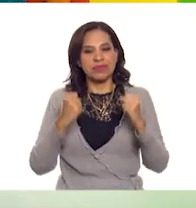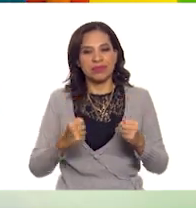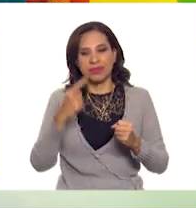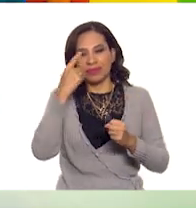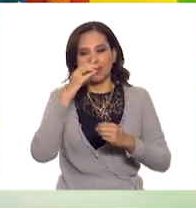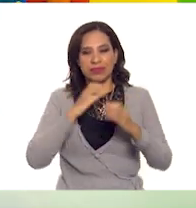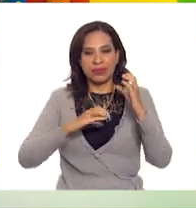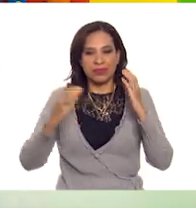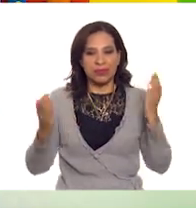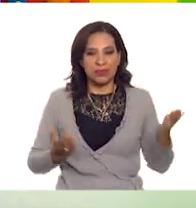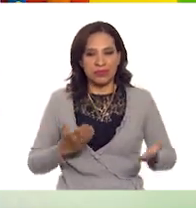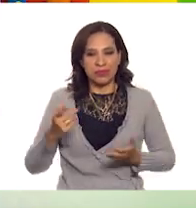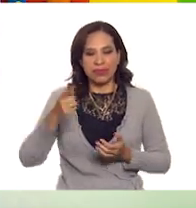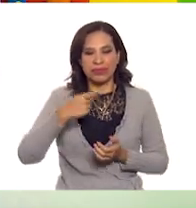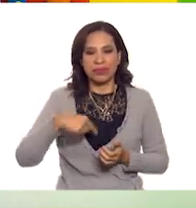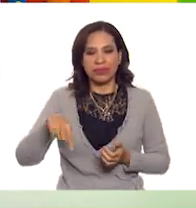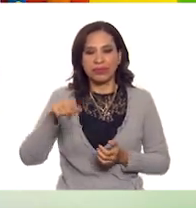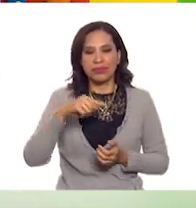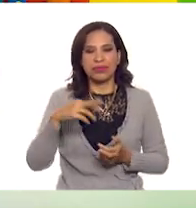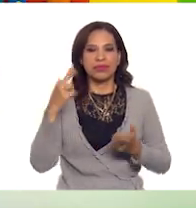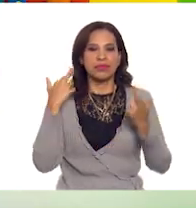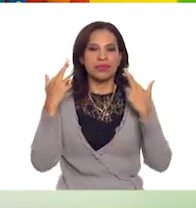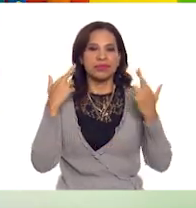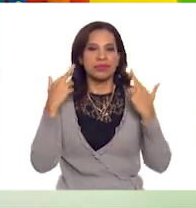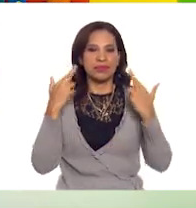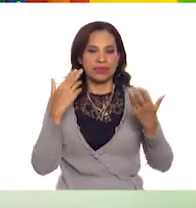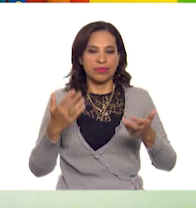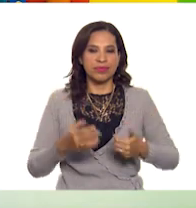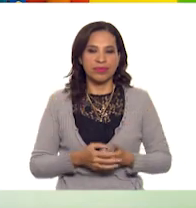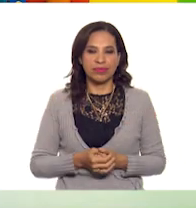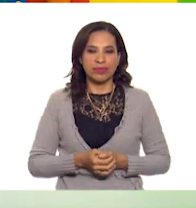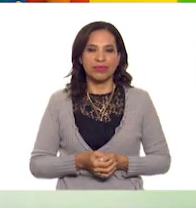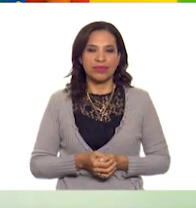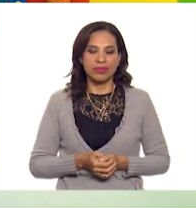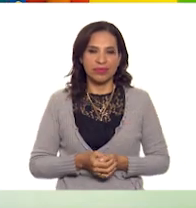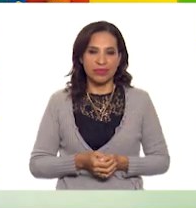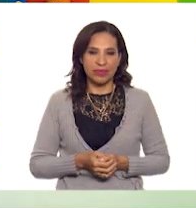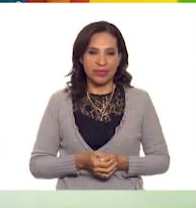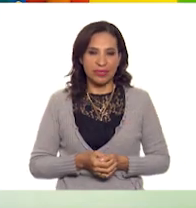para cantar y bailar con nosotras. ¡Que suene la música!